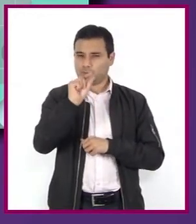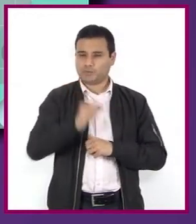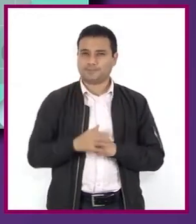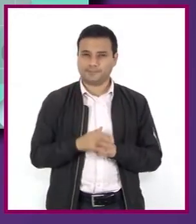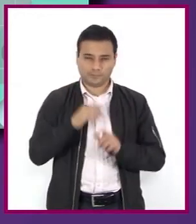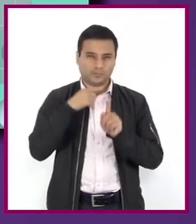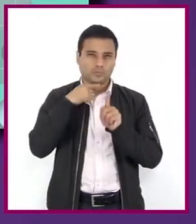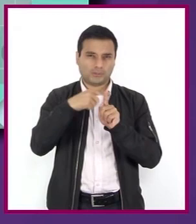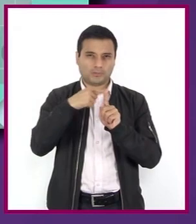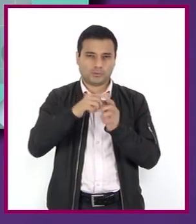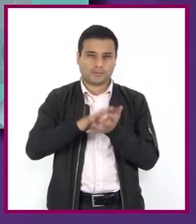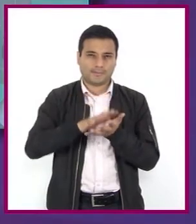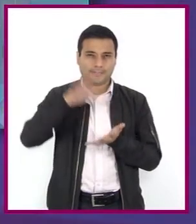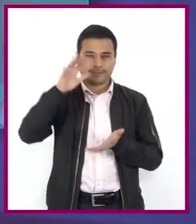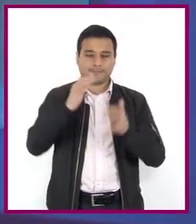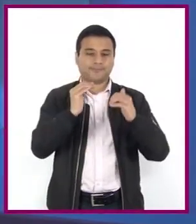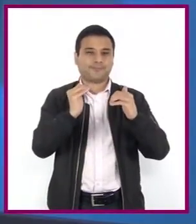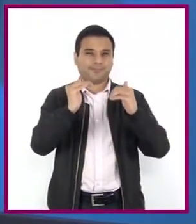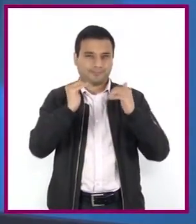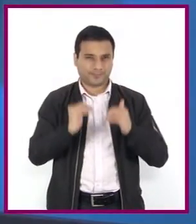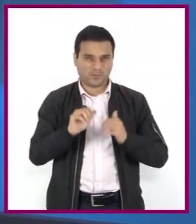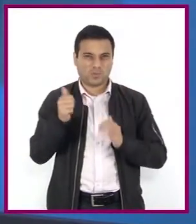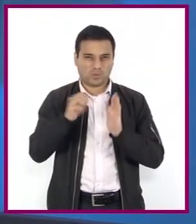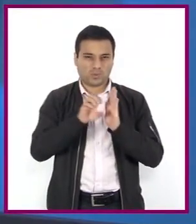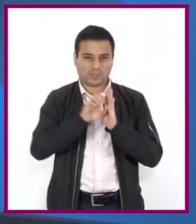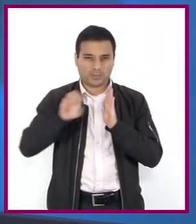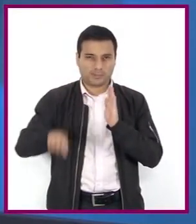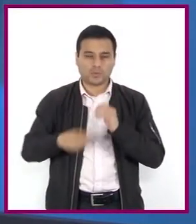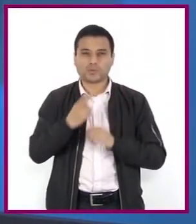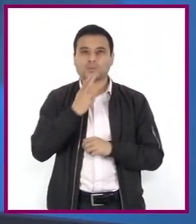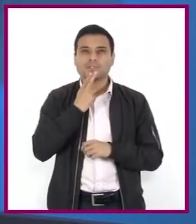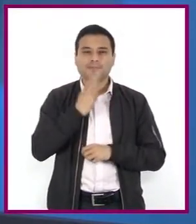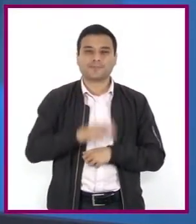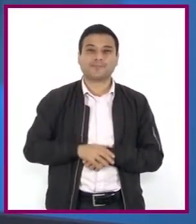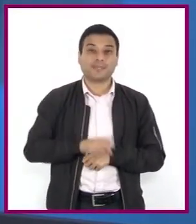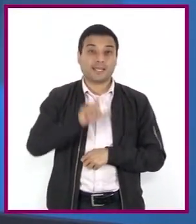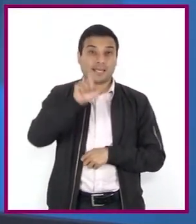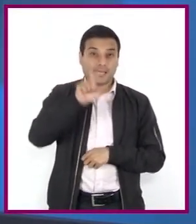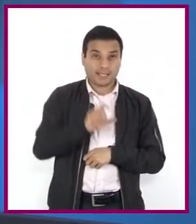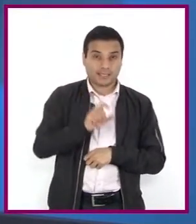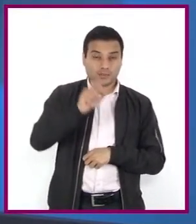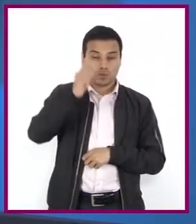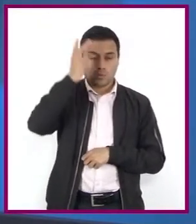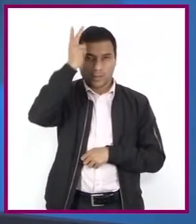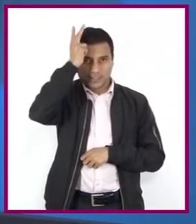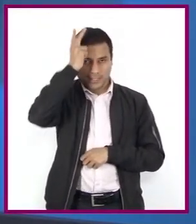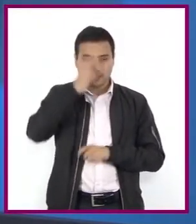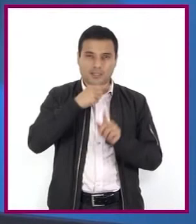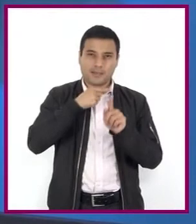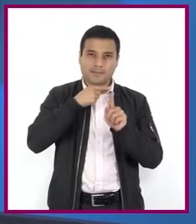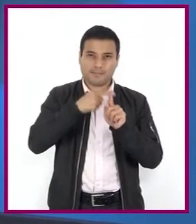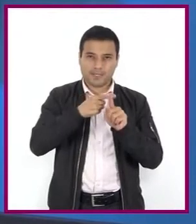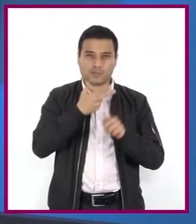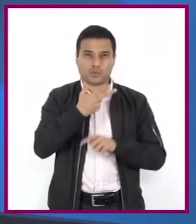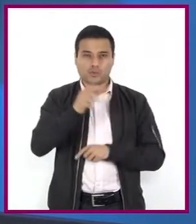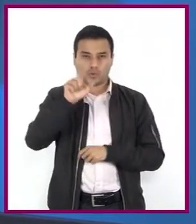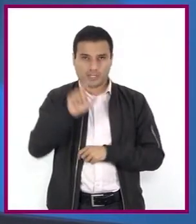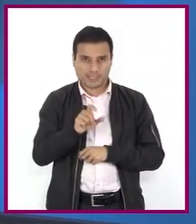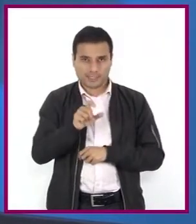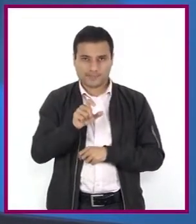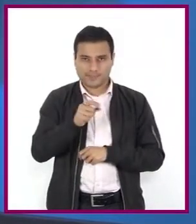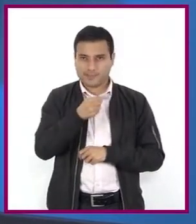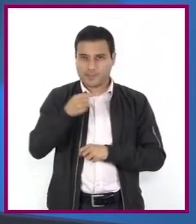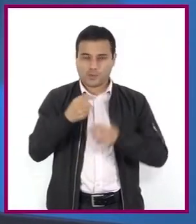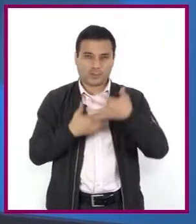siguiente ejercicio, trabajaremos con la función x cuadrada más 8x más 15. Necesitamos